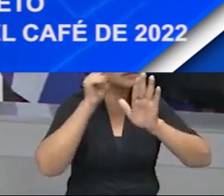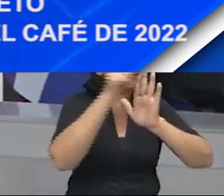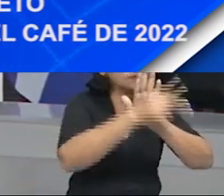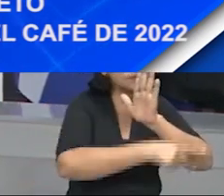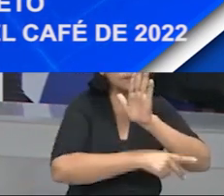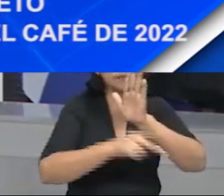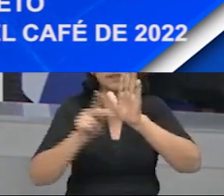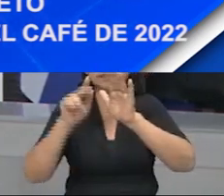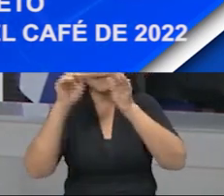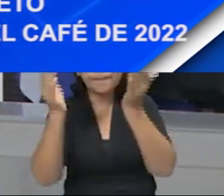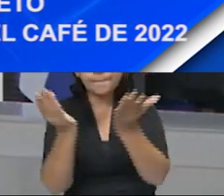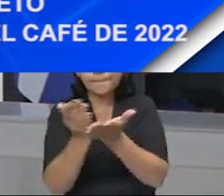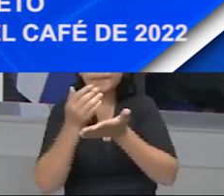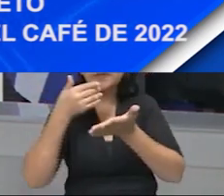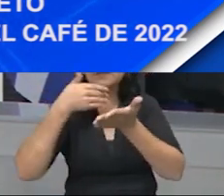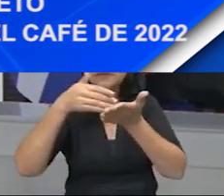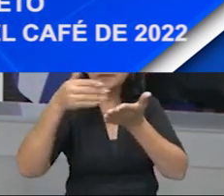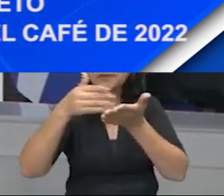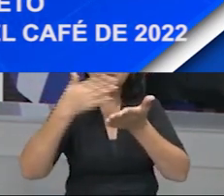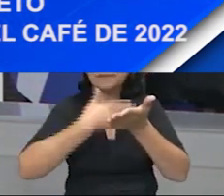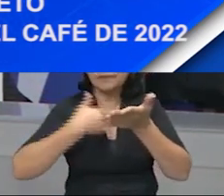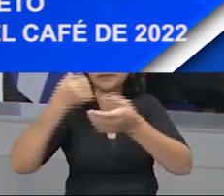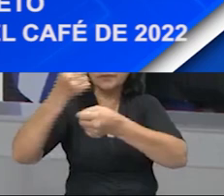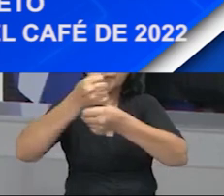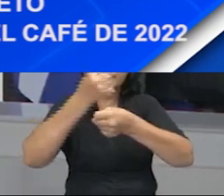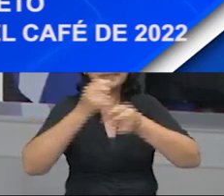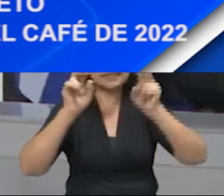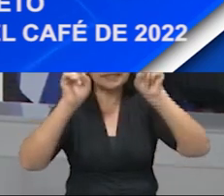la participación en asuntos cafetaleros